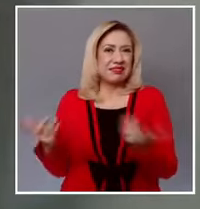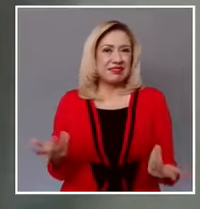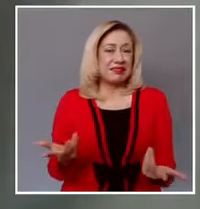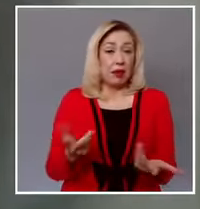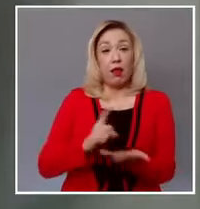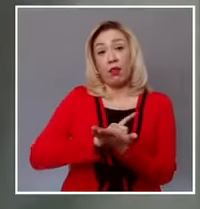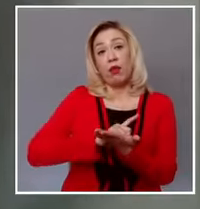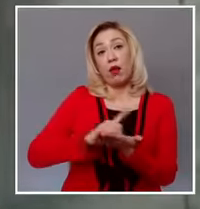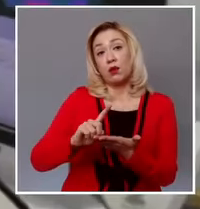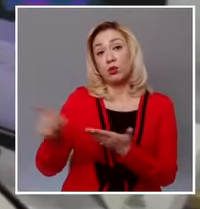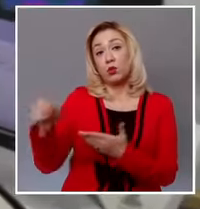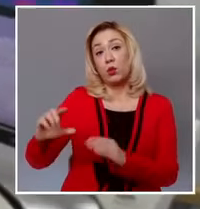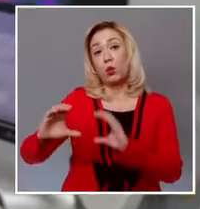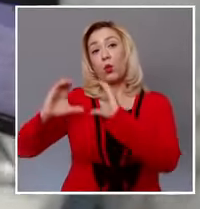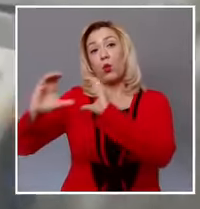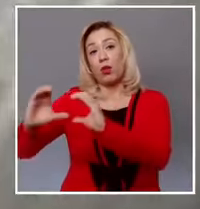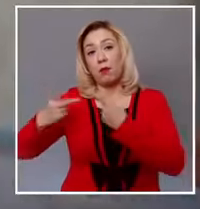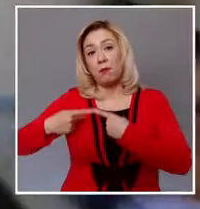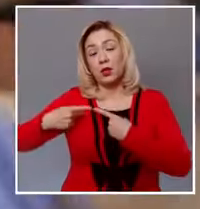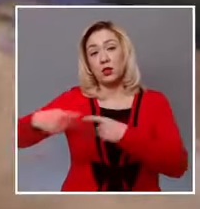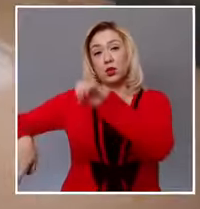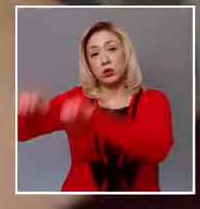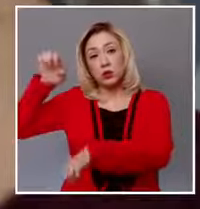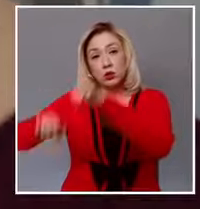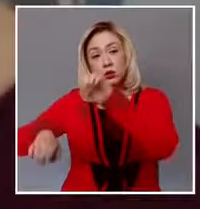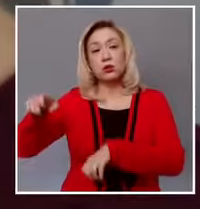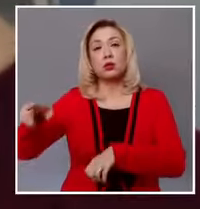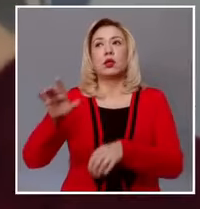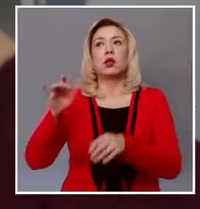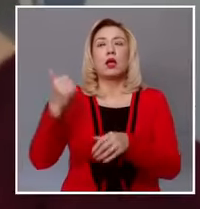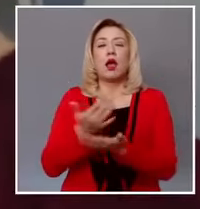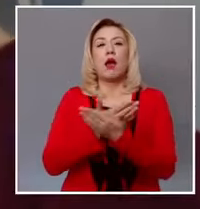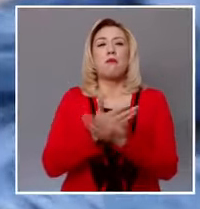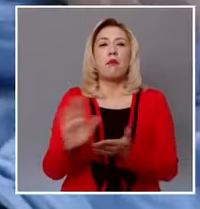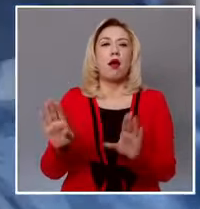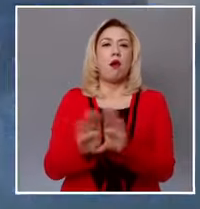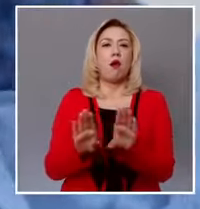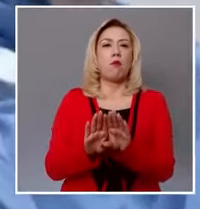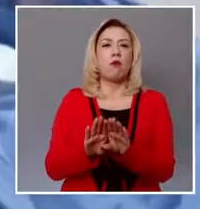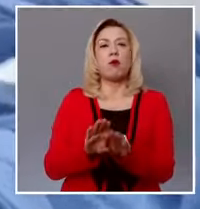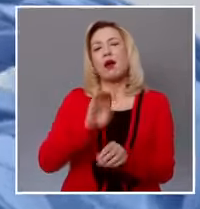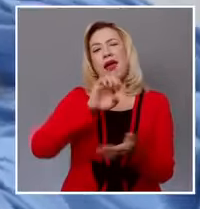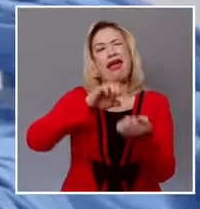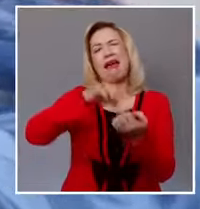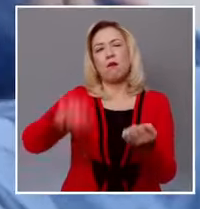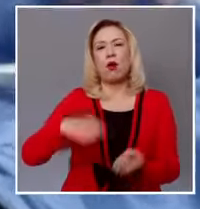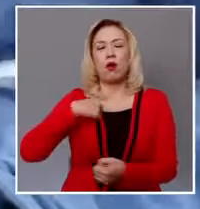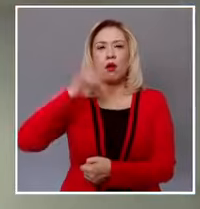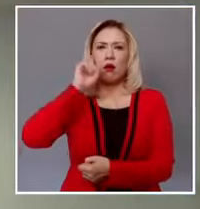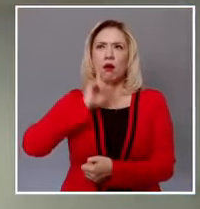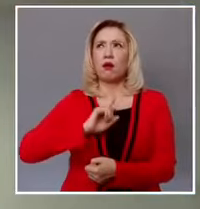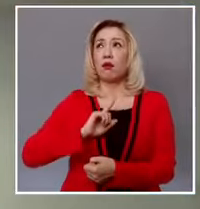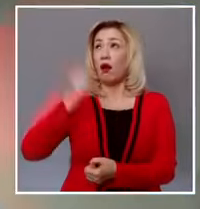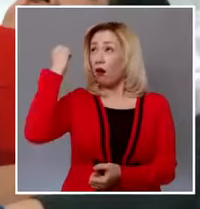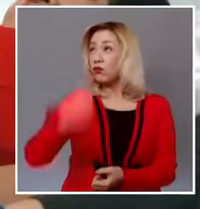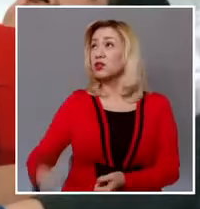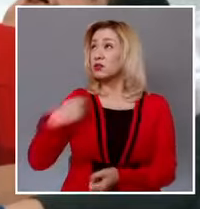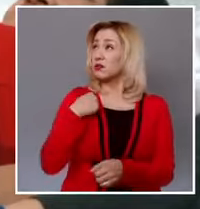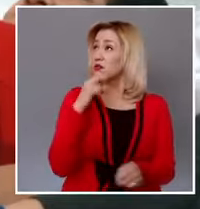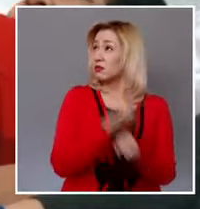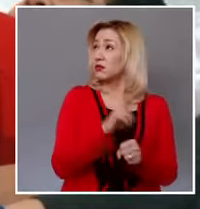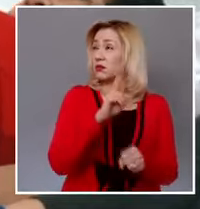el derecho de las personas a no estar forzadas a cuidar por mandatos de género, lo que es una cuestión de justicia social a favor de